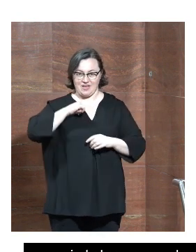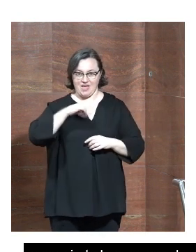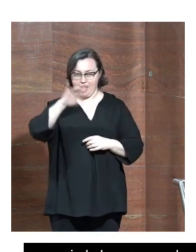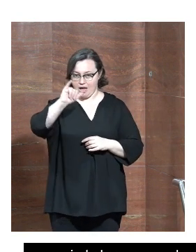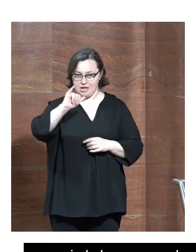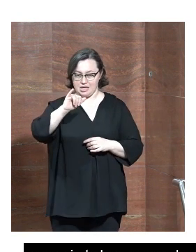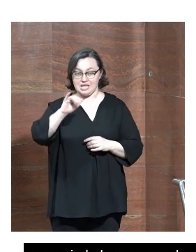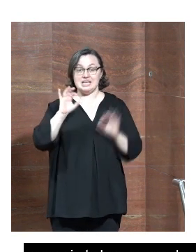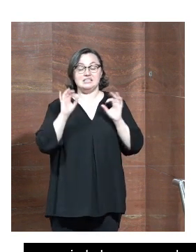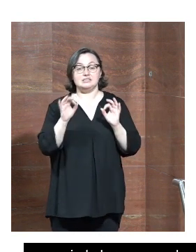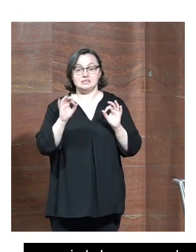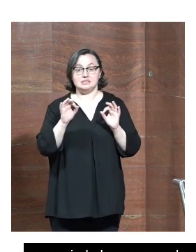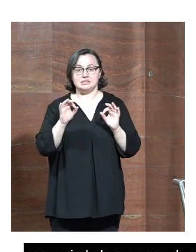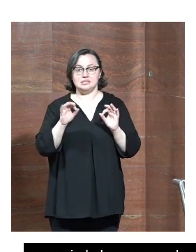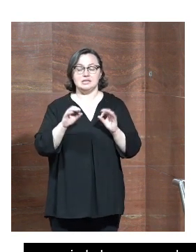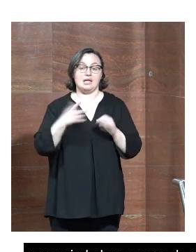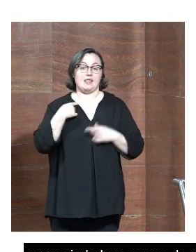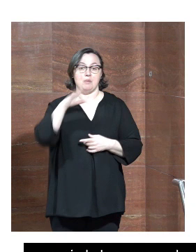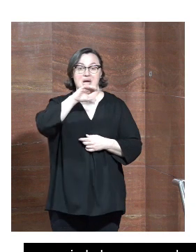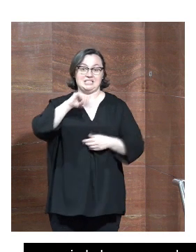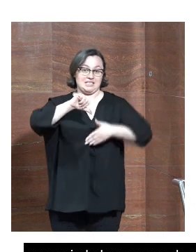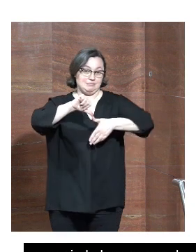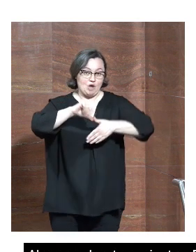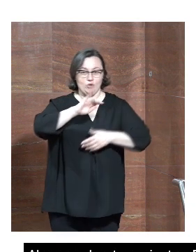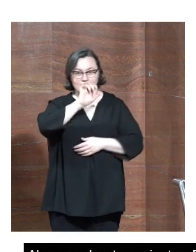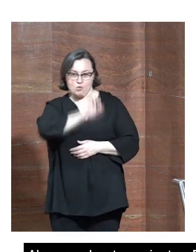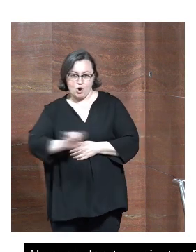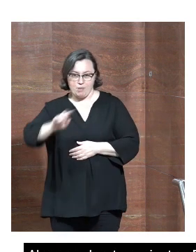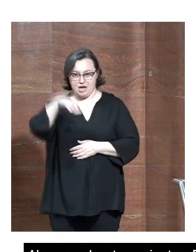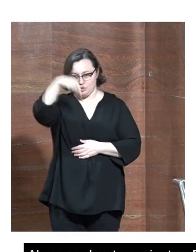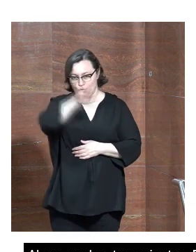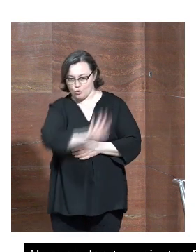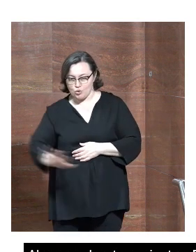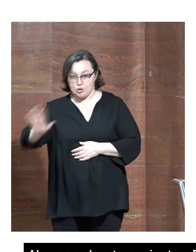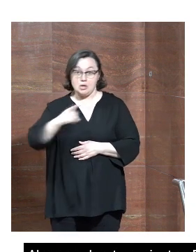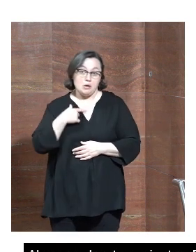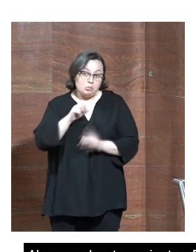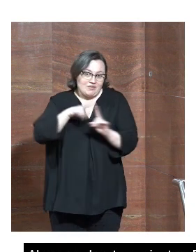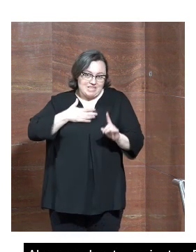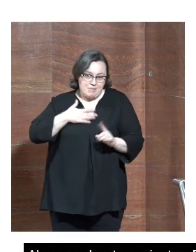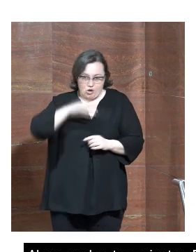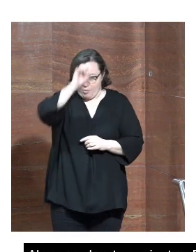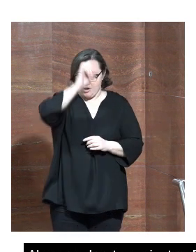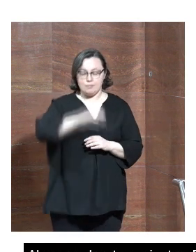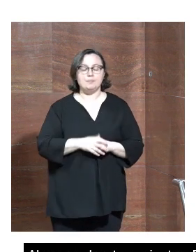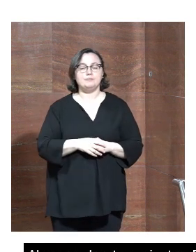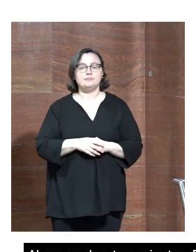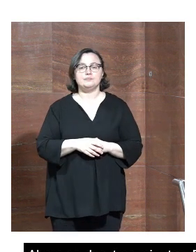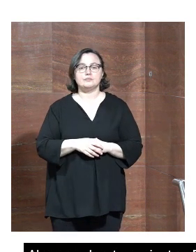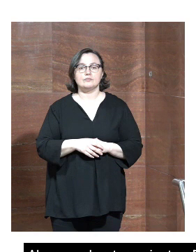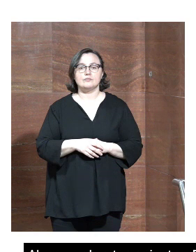todo en los países latinos, es que teníamos, tal como lo veo yo, evidentemente,